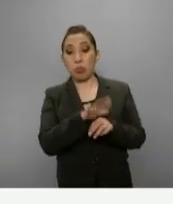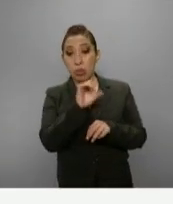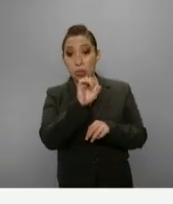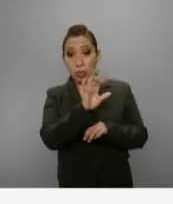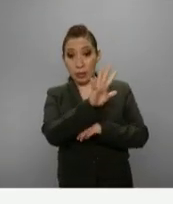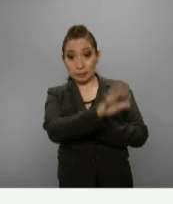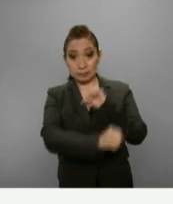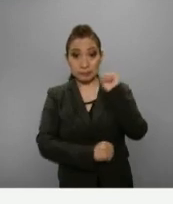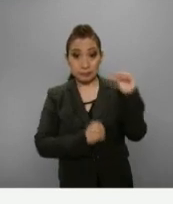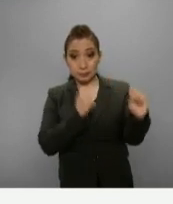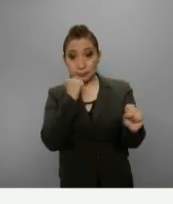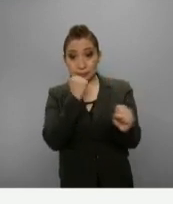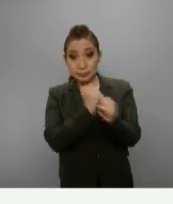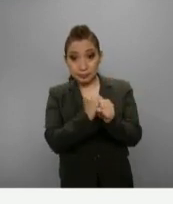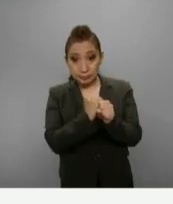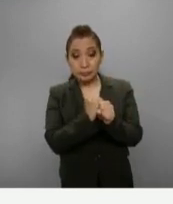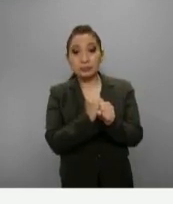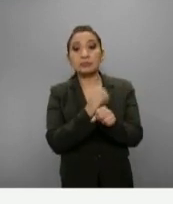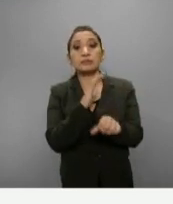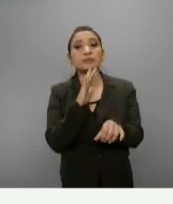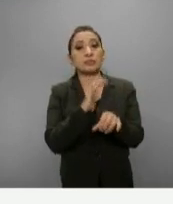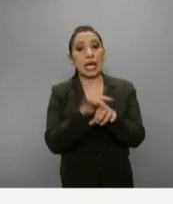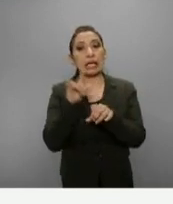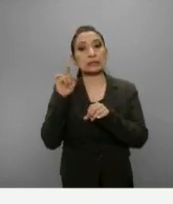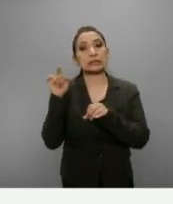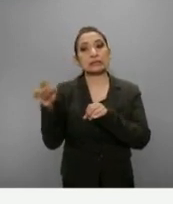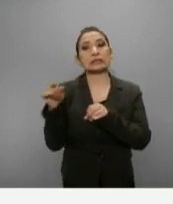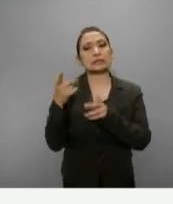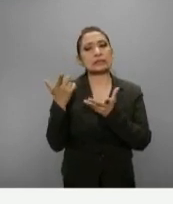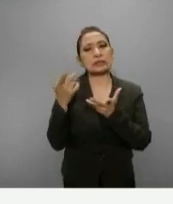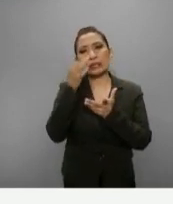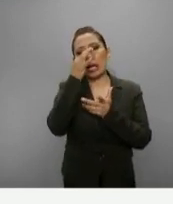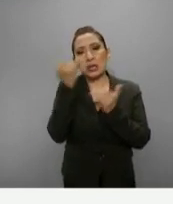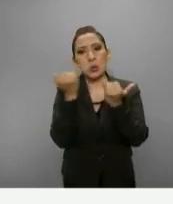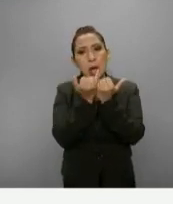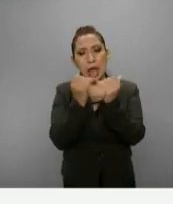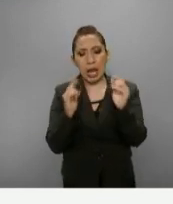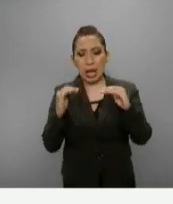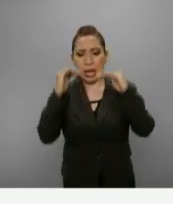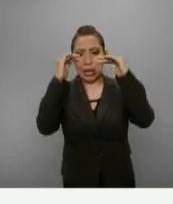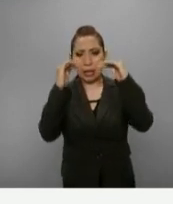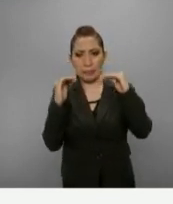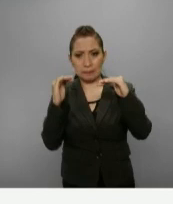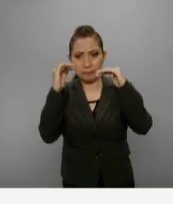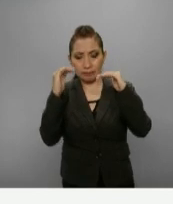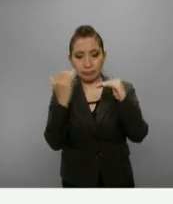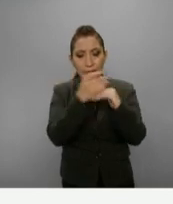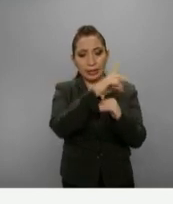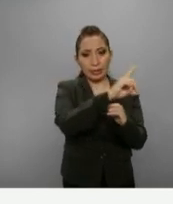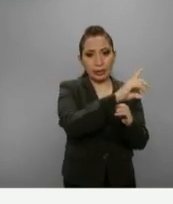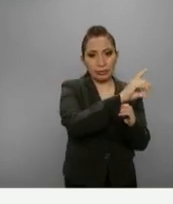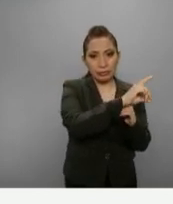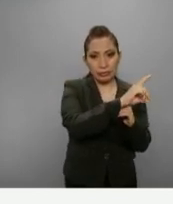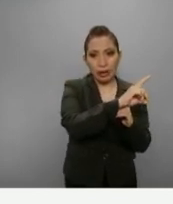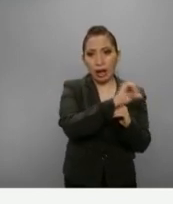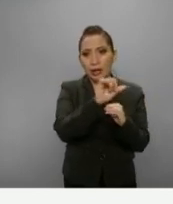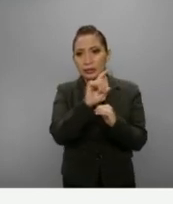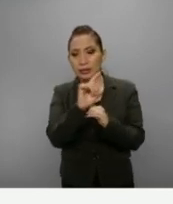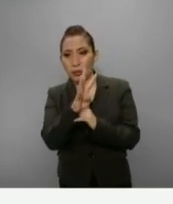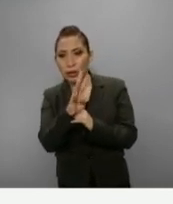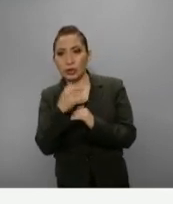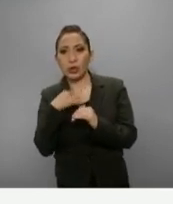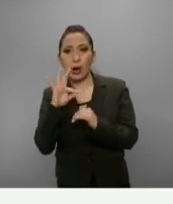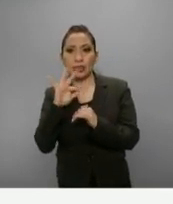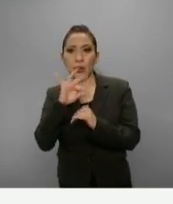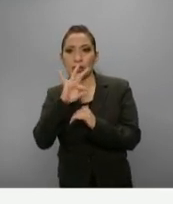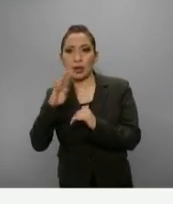de 65 años, los que están prácticamente también a la misma distribución que los de 30 a